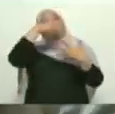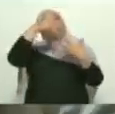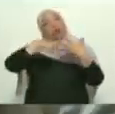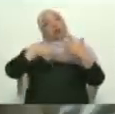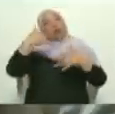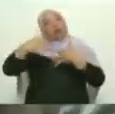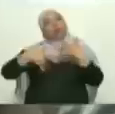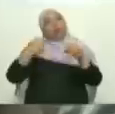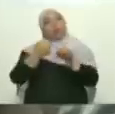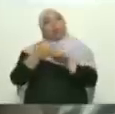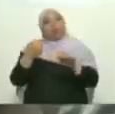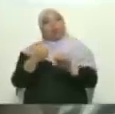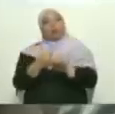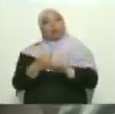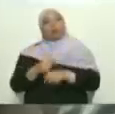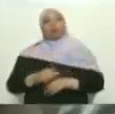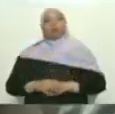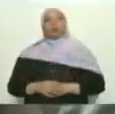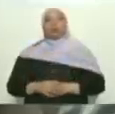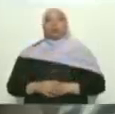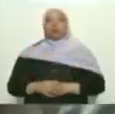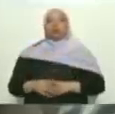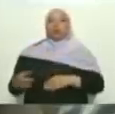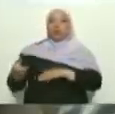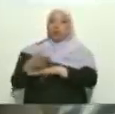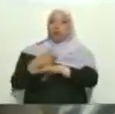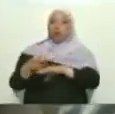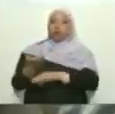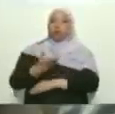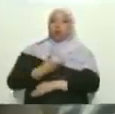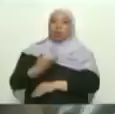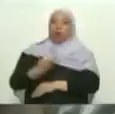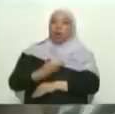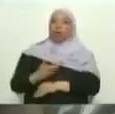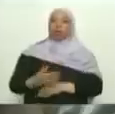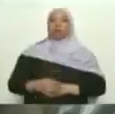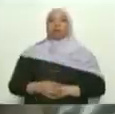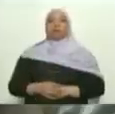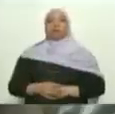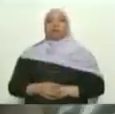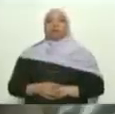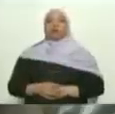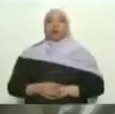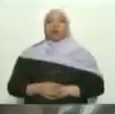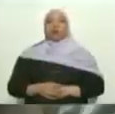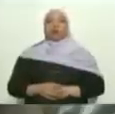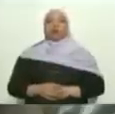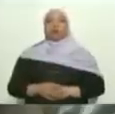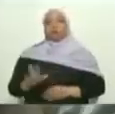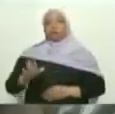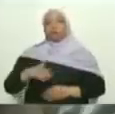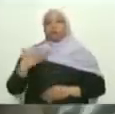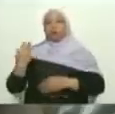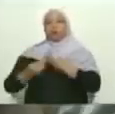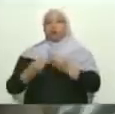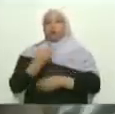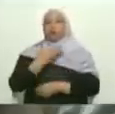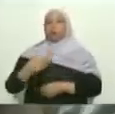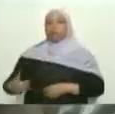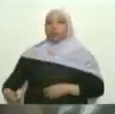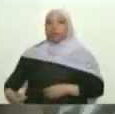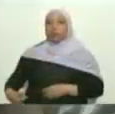nación para ser gobernador, alcalde, buscar los votos del pueblo. Tienes que